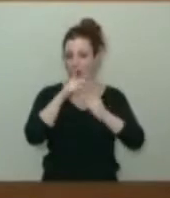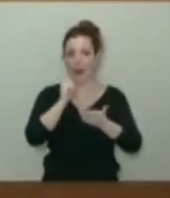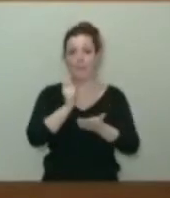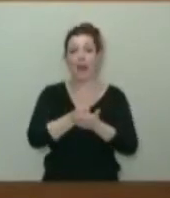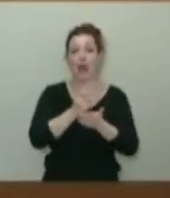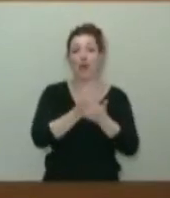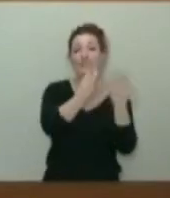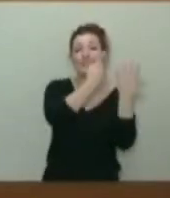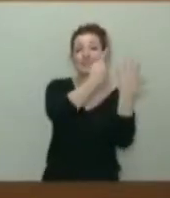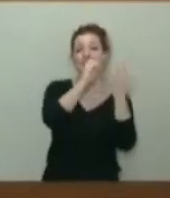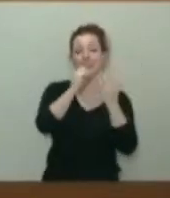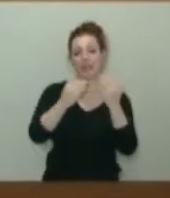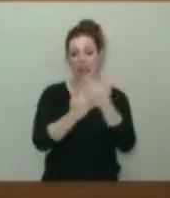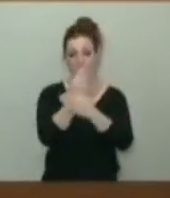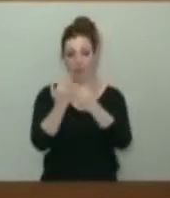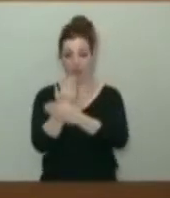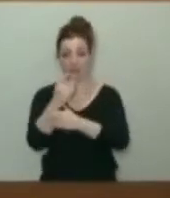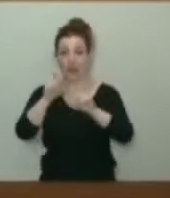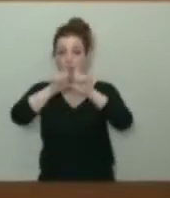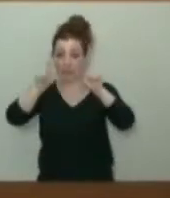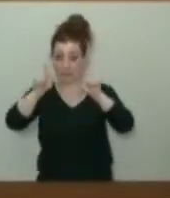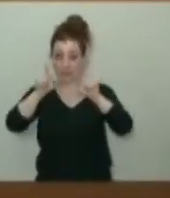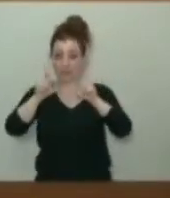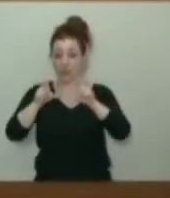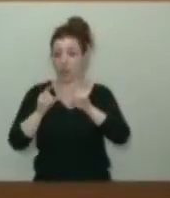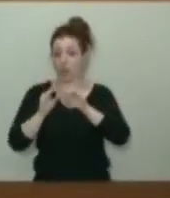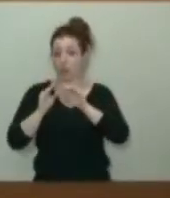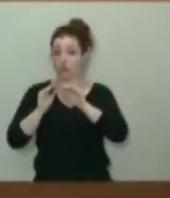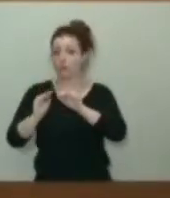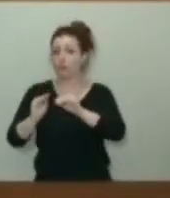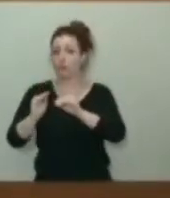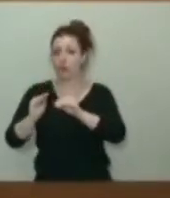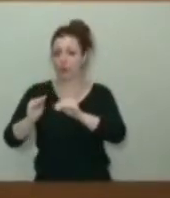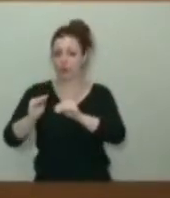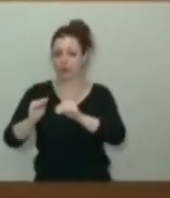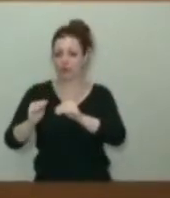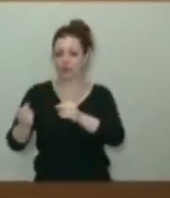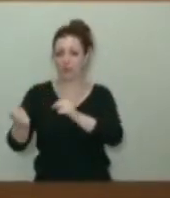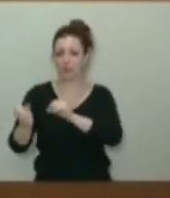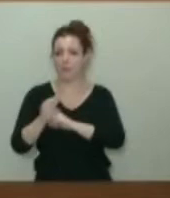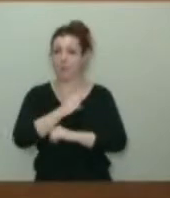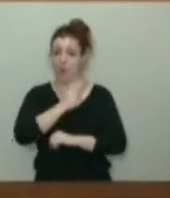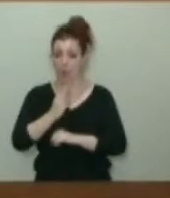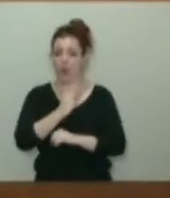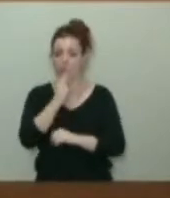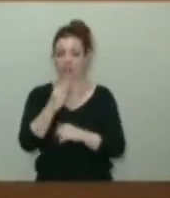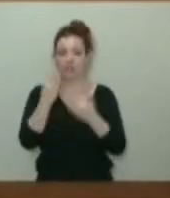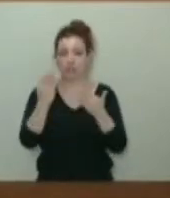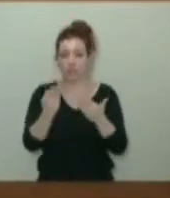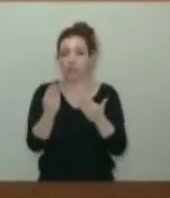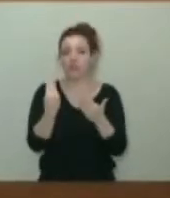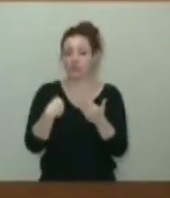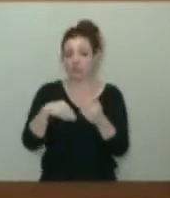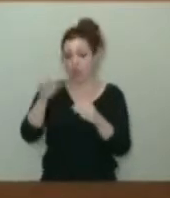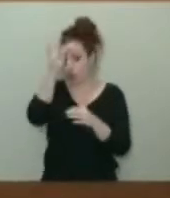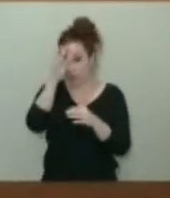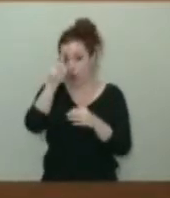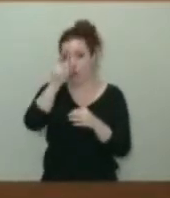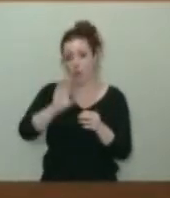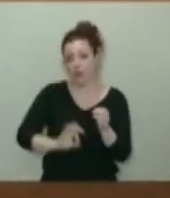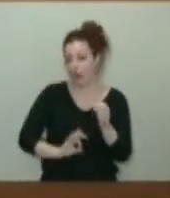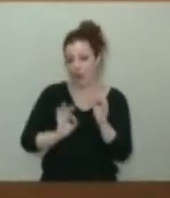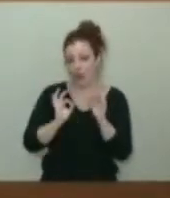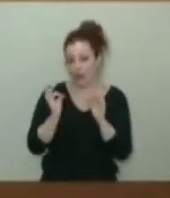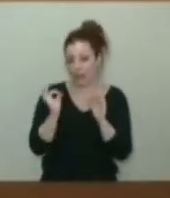para las empresas con sus proveedores y de 30 días para los pagos de las administraciones públicas. En teoría, desde el 1 de enero debería de ser